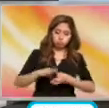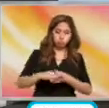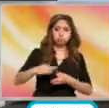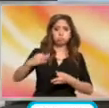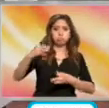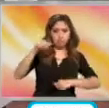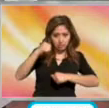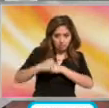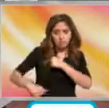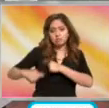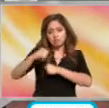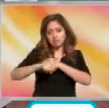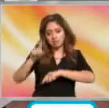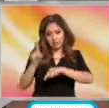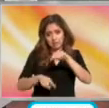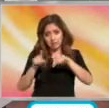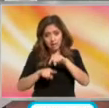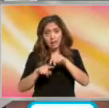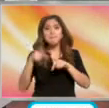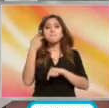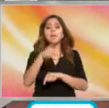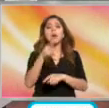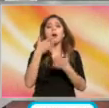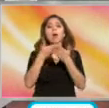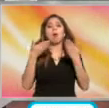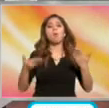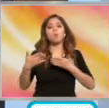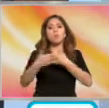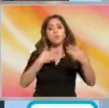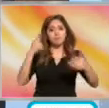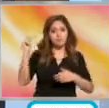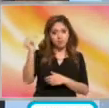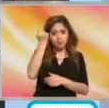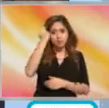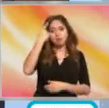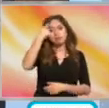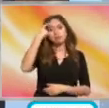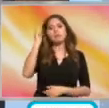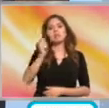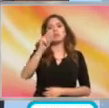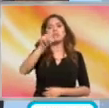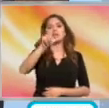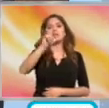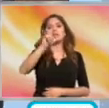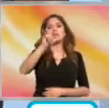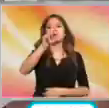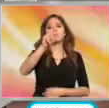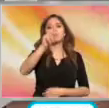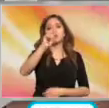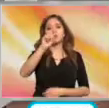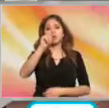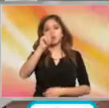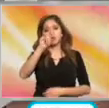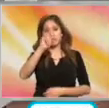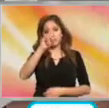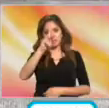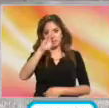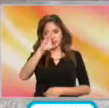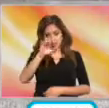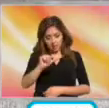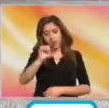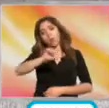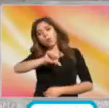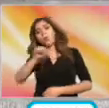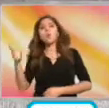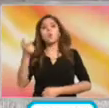otros métodos que se pueden utilizar, hasta hay otro que se llama litotripsia, el uso de algunas sustancias químicas directamente en